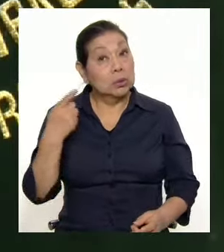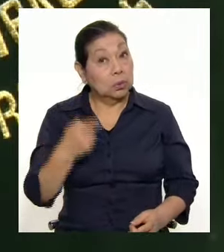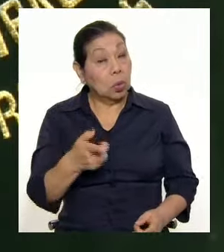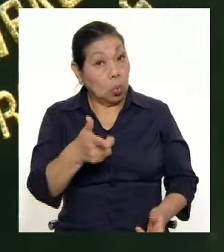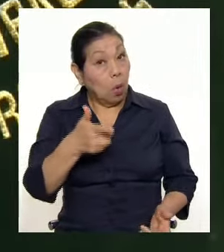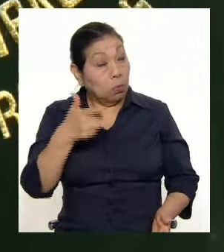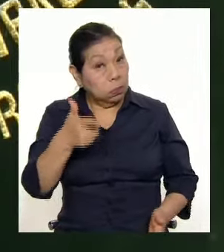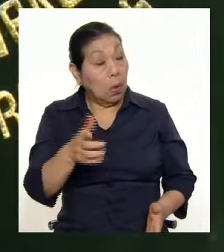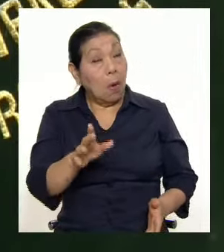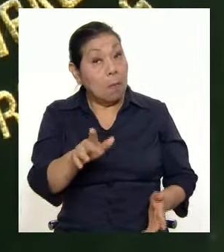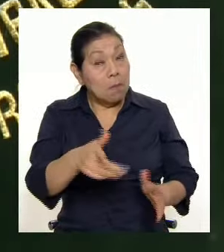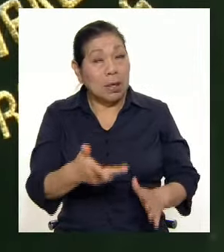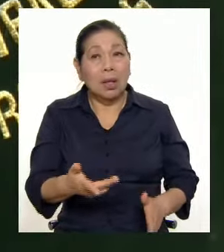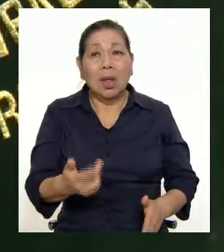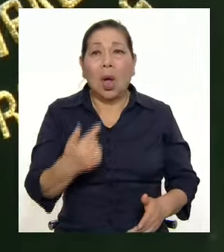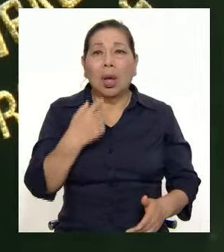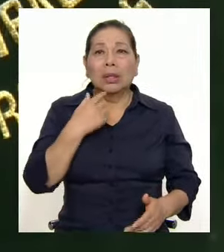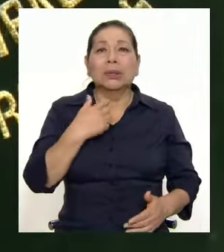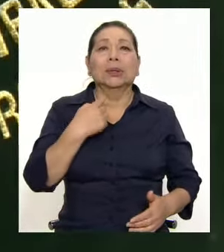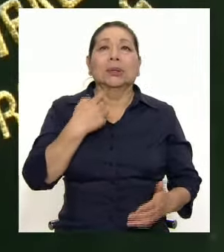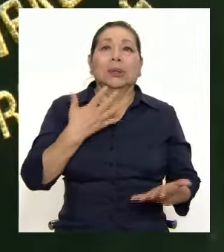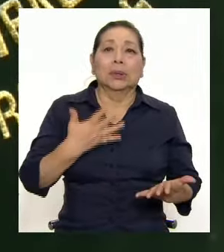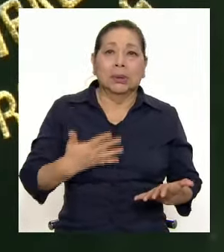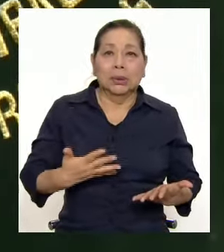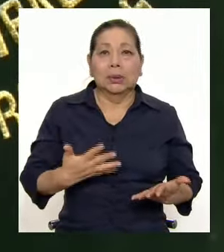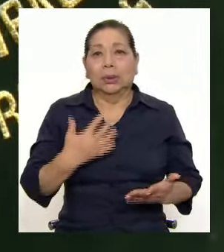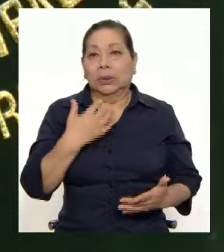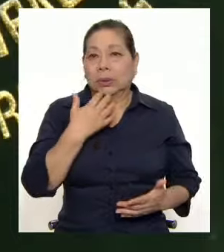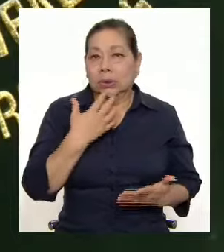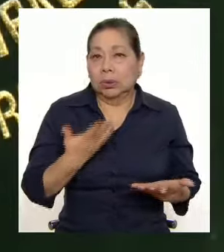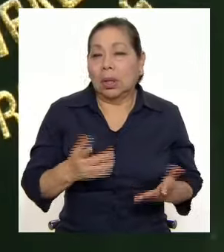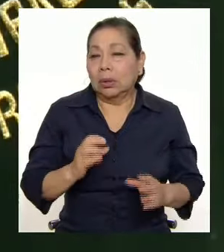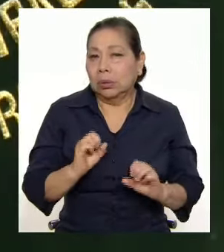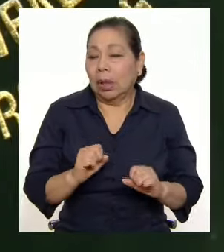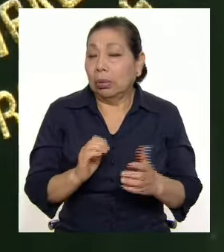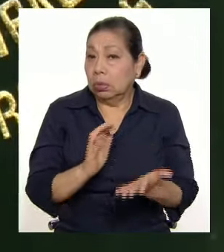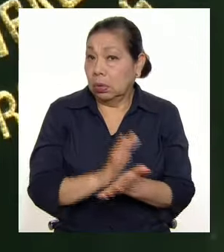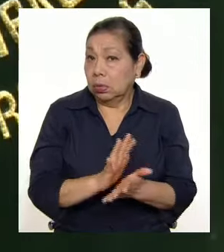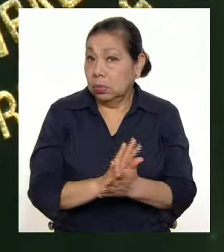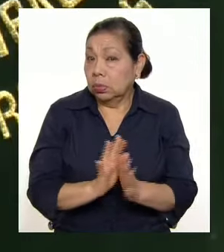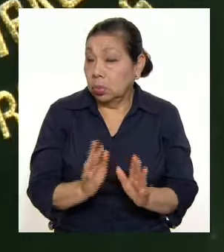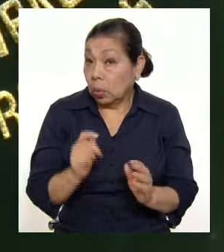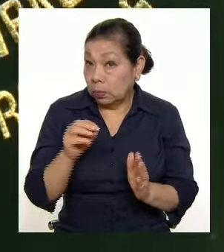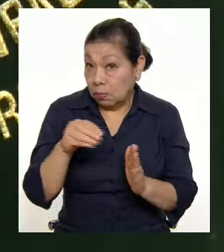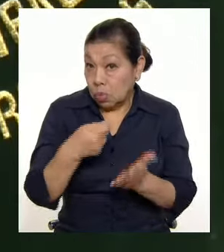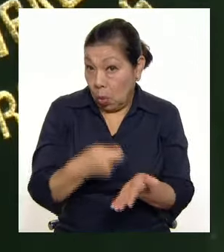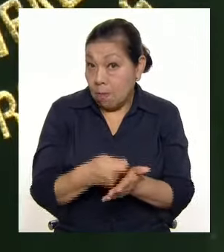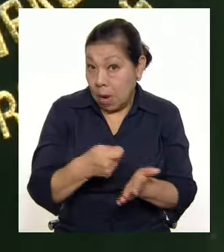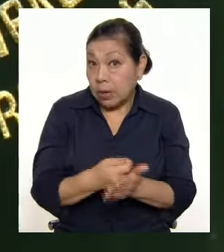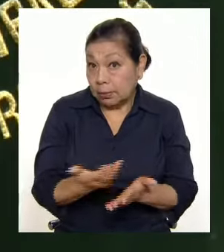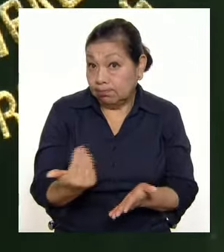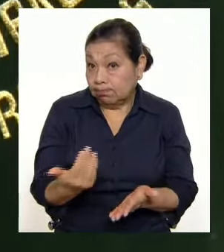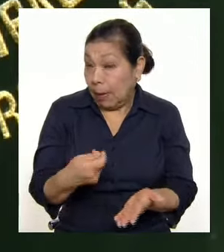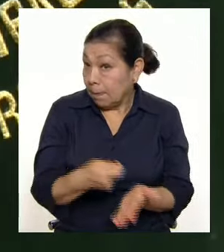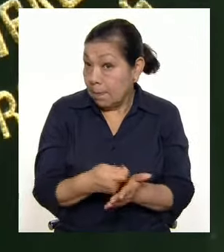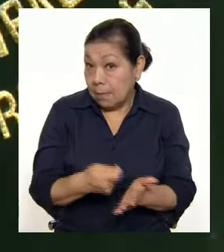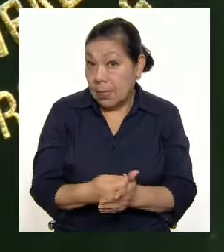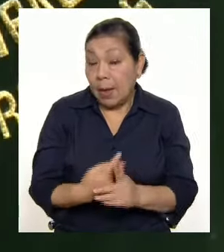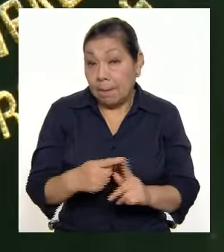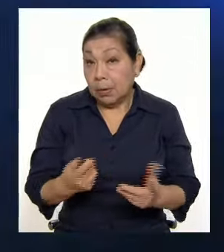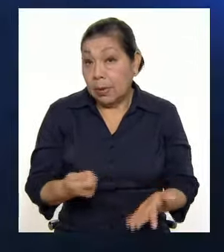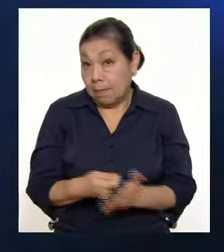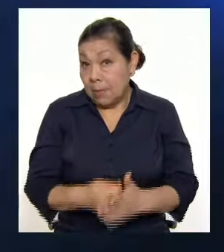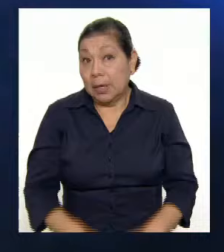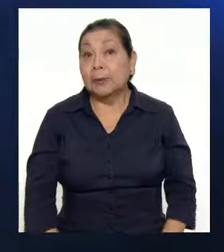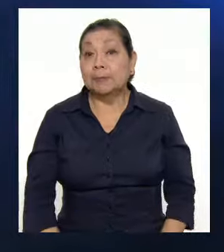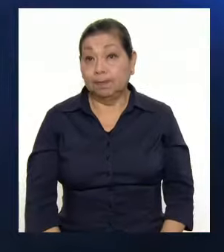de muerte, de intimidaciones, ¿no? Con la finalidad de dejarlo trabajar tranquilo si es que él cumplía con este pago por este